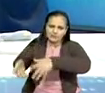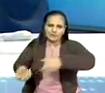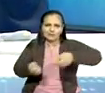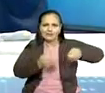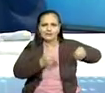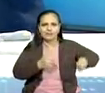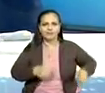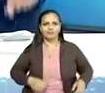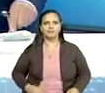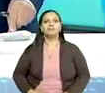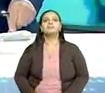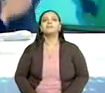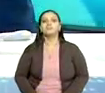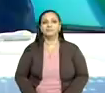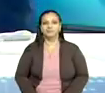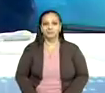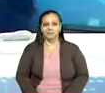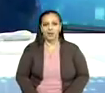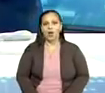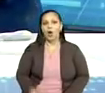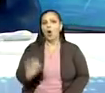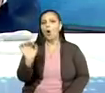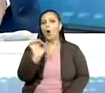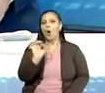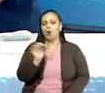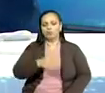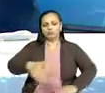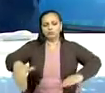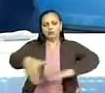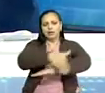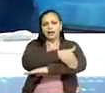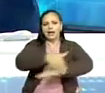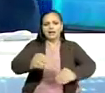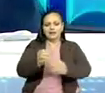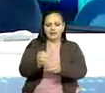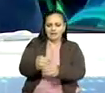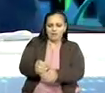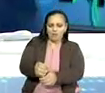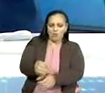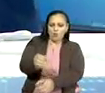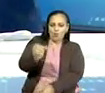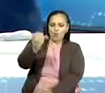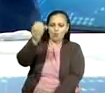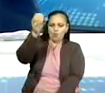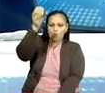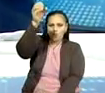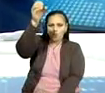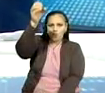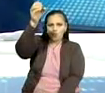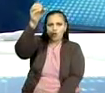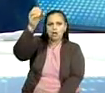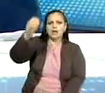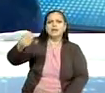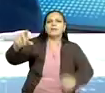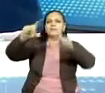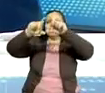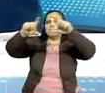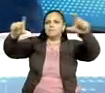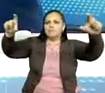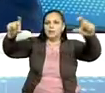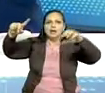Cortan las señales de tránsito y se llevan el tubo, es decir, ya eso raya en la sinvergüencería, pero lógicamente no lo hace una